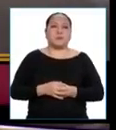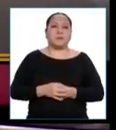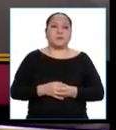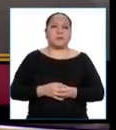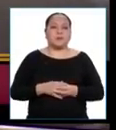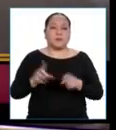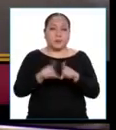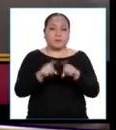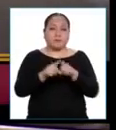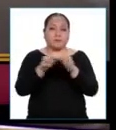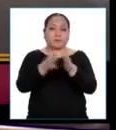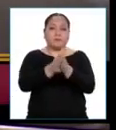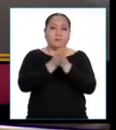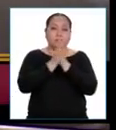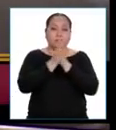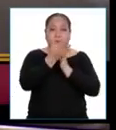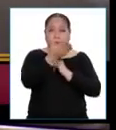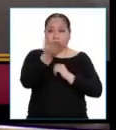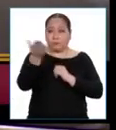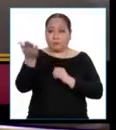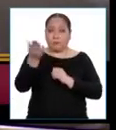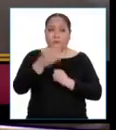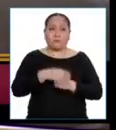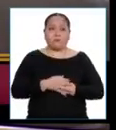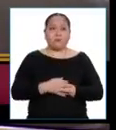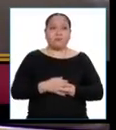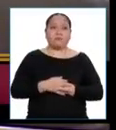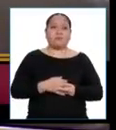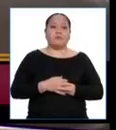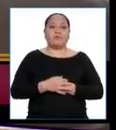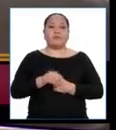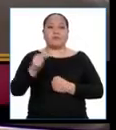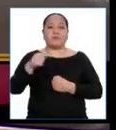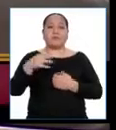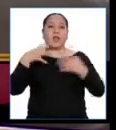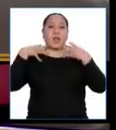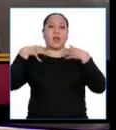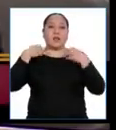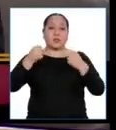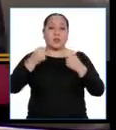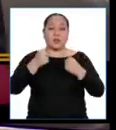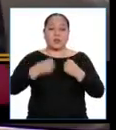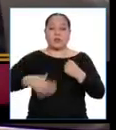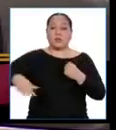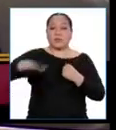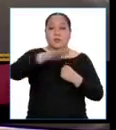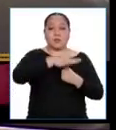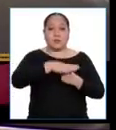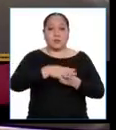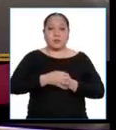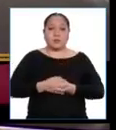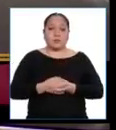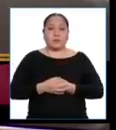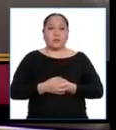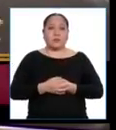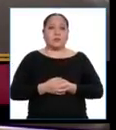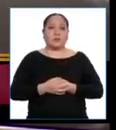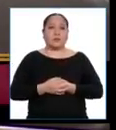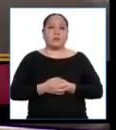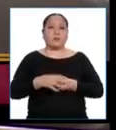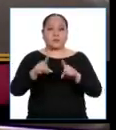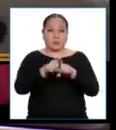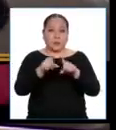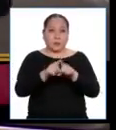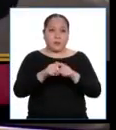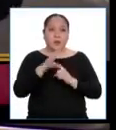También le pedimos a ustedes que dentro de la salud pública, y muchas veces lo